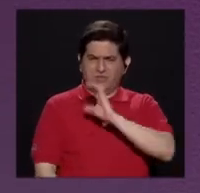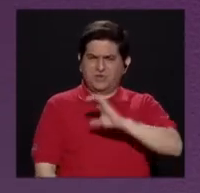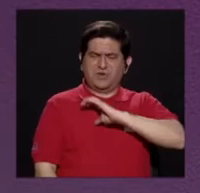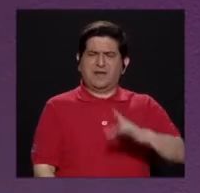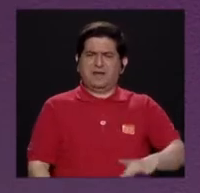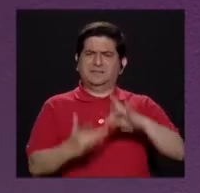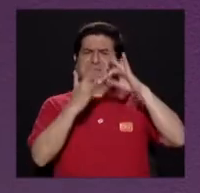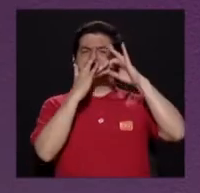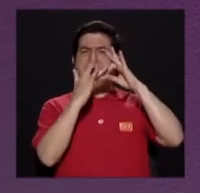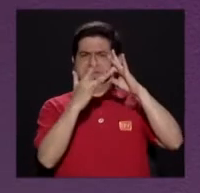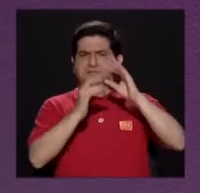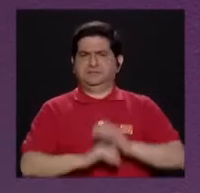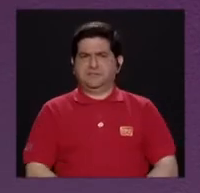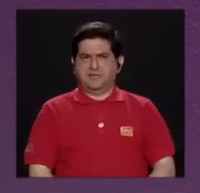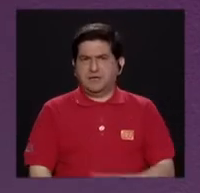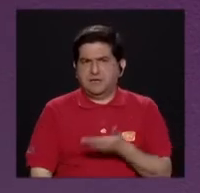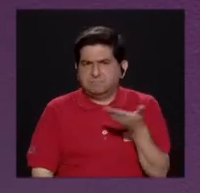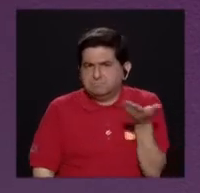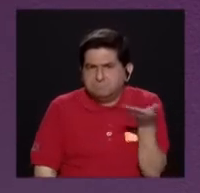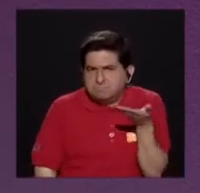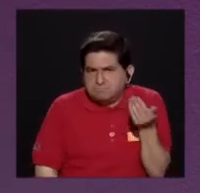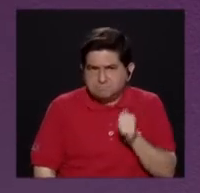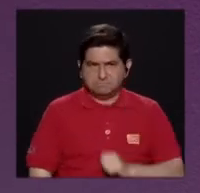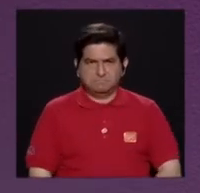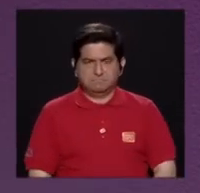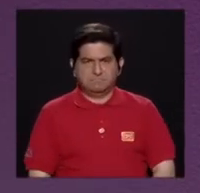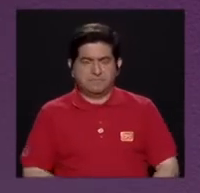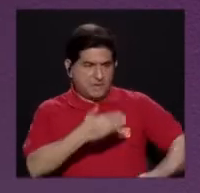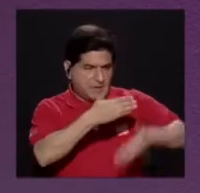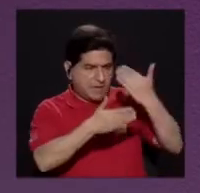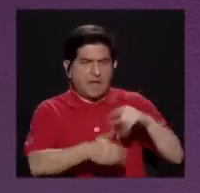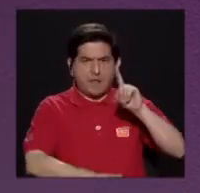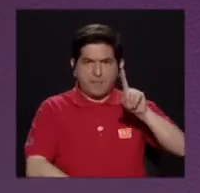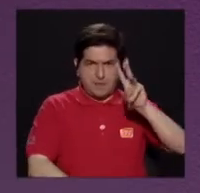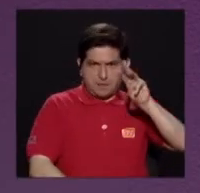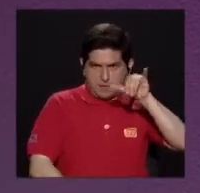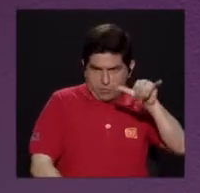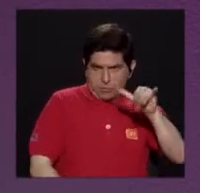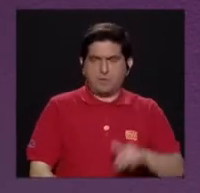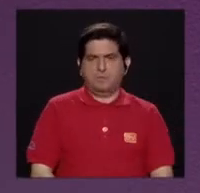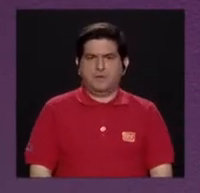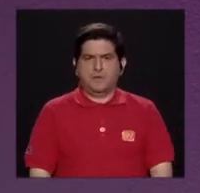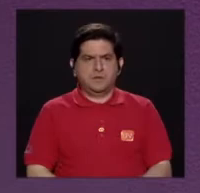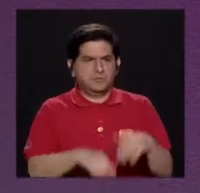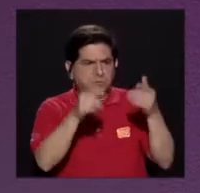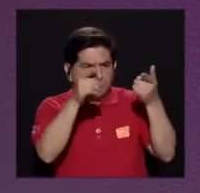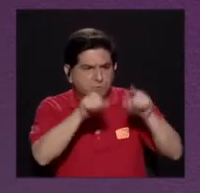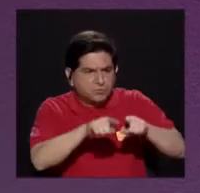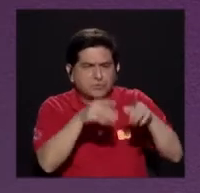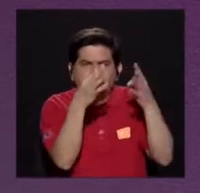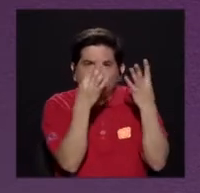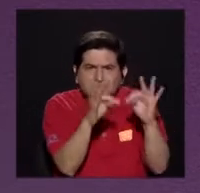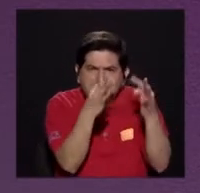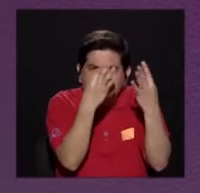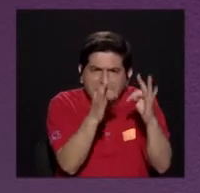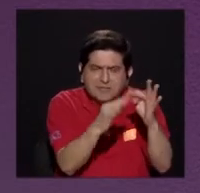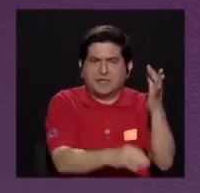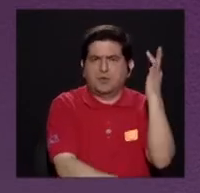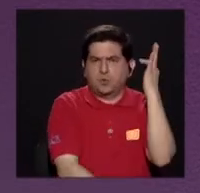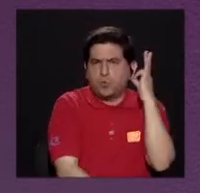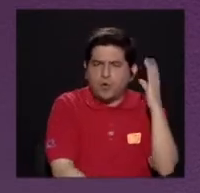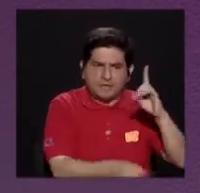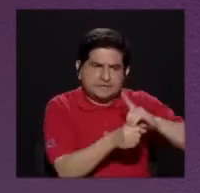particularidad y es que hubo, antes del primero de mayo, en primer lugar, un intento de las